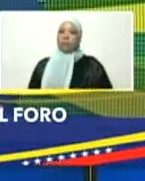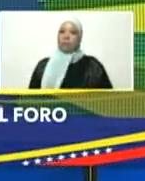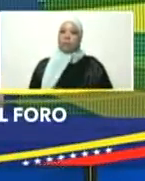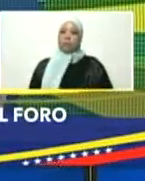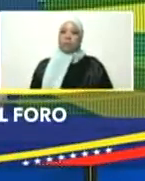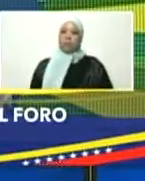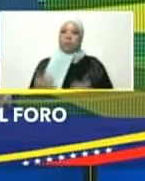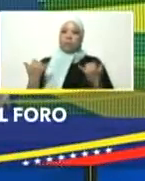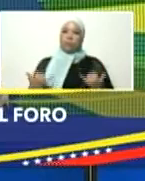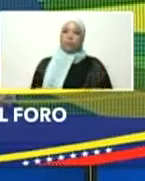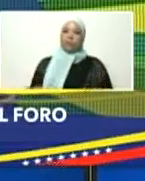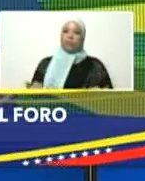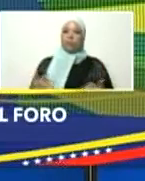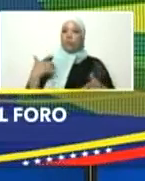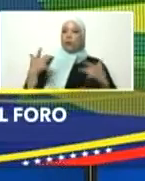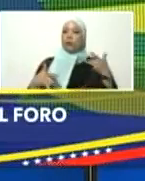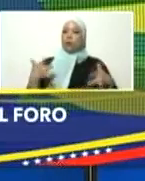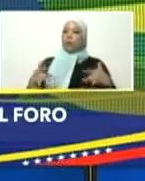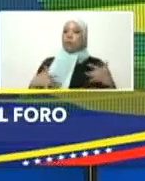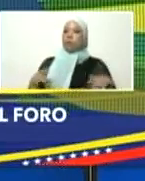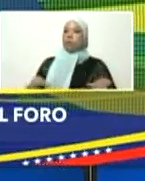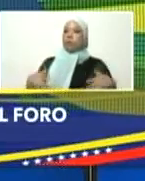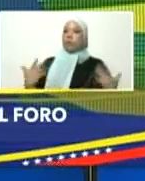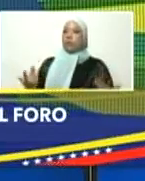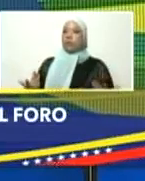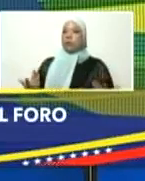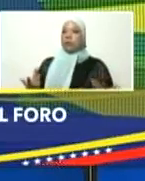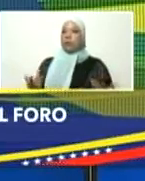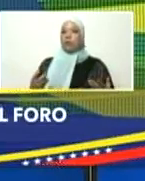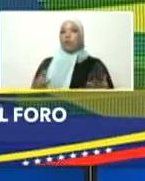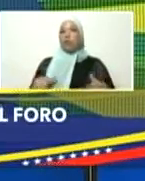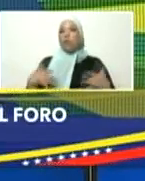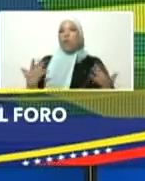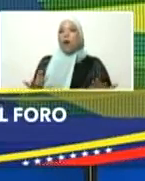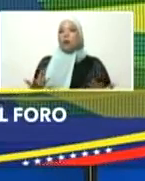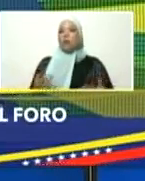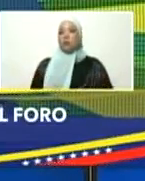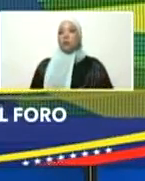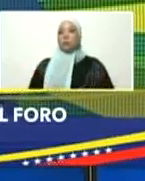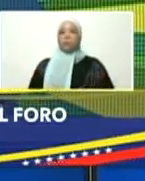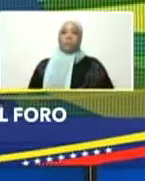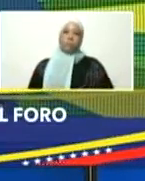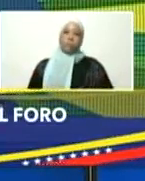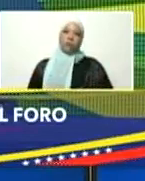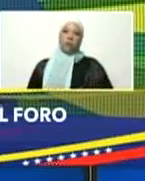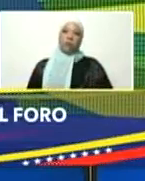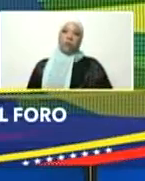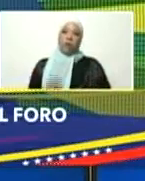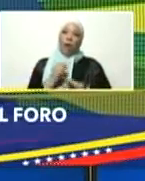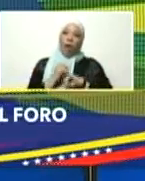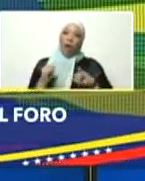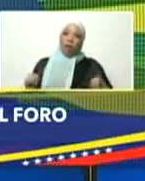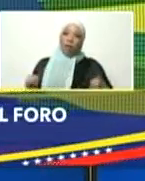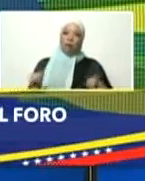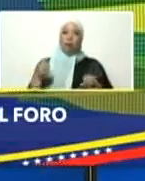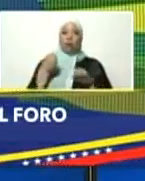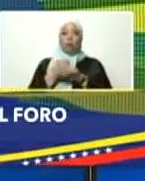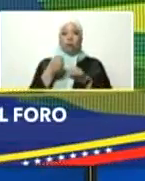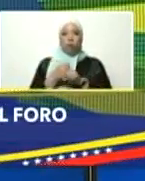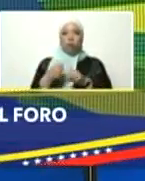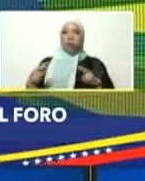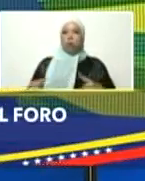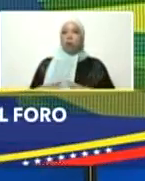Así que bueno, ¿cuál es la agenda de la nueva edad geopolítica? Yo quisiera, antes de que termináramos esta jornada, este encuentro